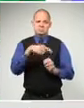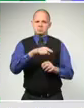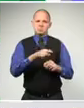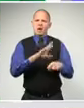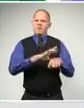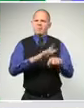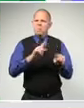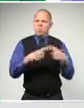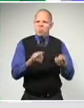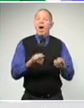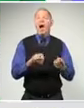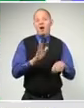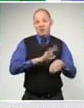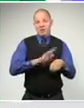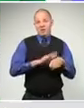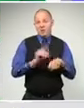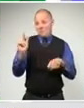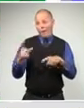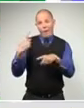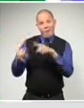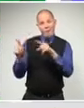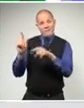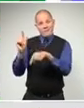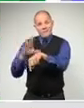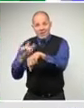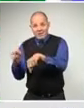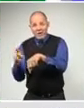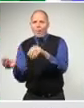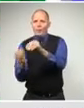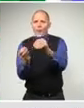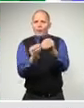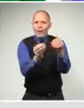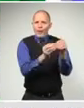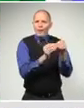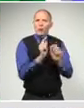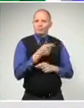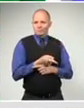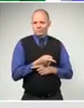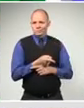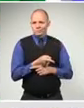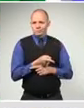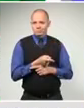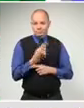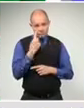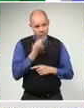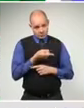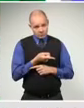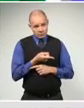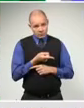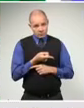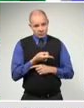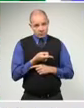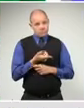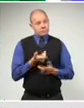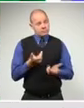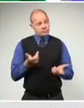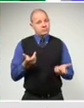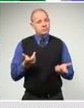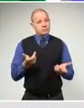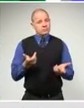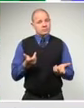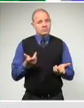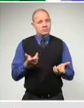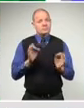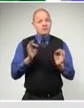casos confirmados ya previamente. Entonces se dan cuenta que aquí está el principal grupo